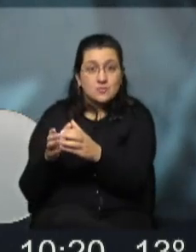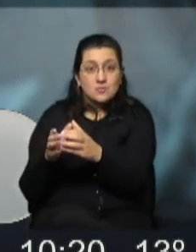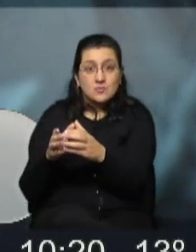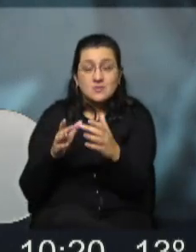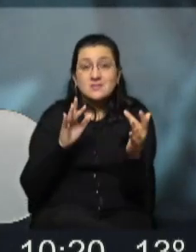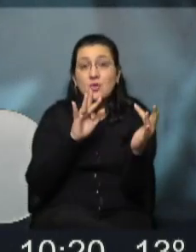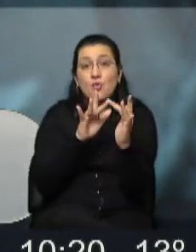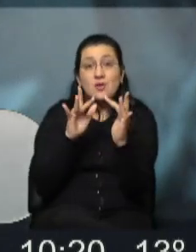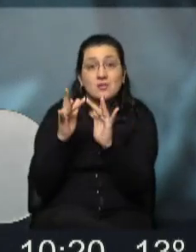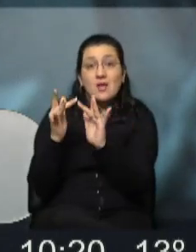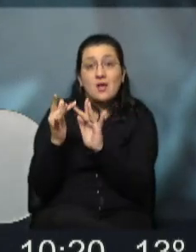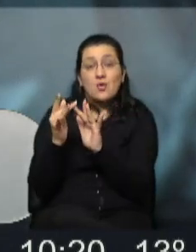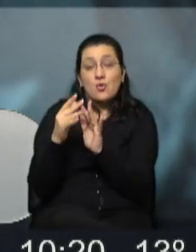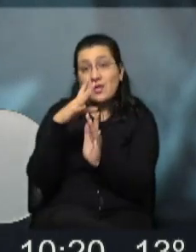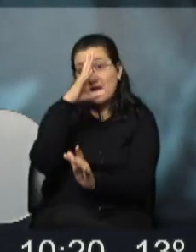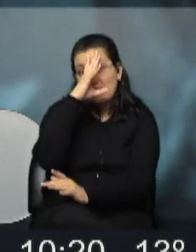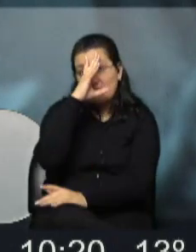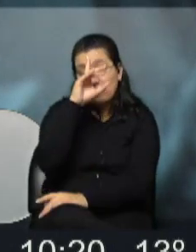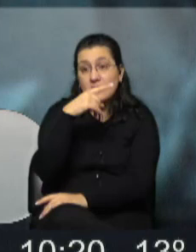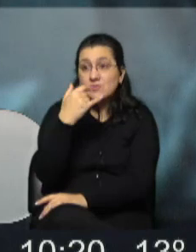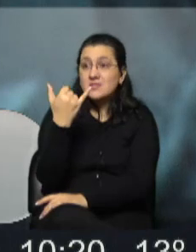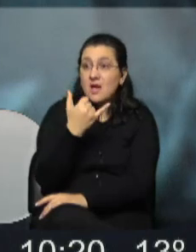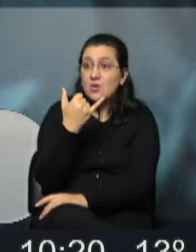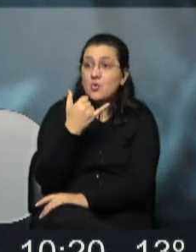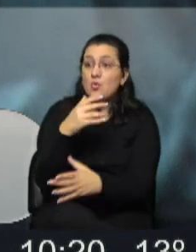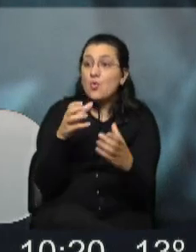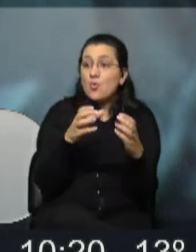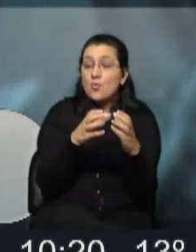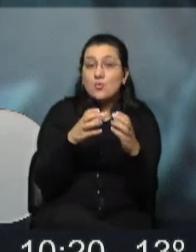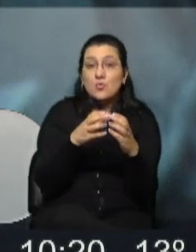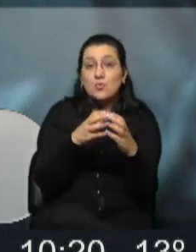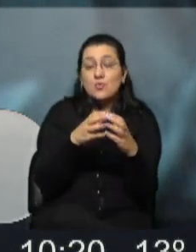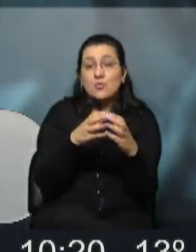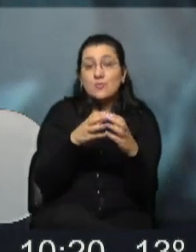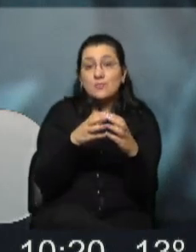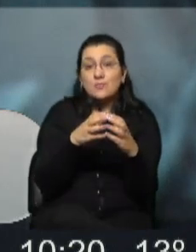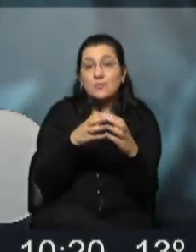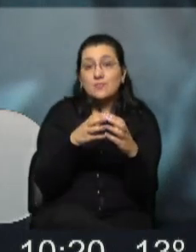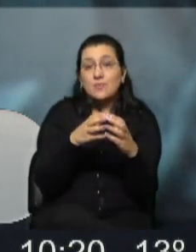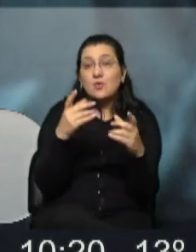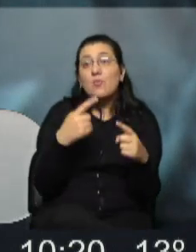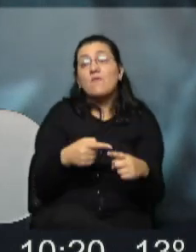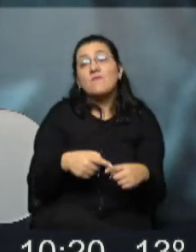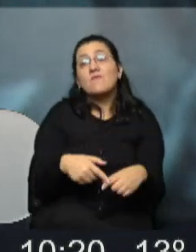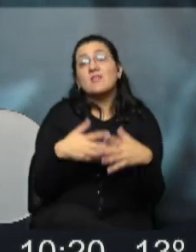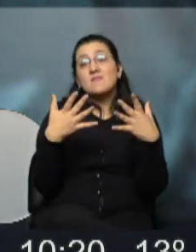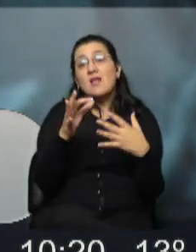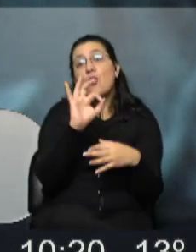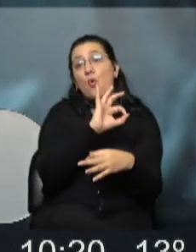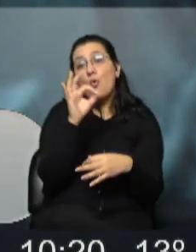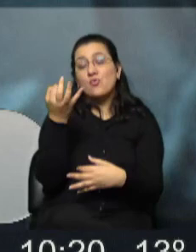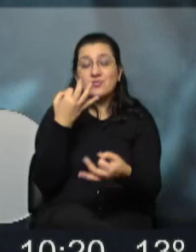carnaval. Después, cuando aparece un conjunto, es una especie de o festival o